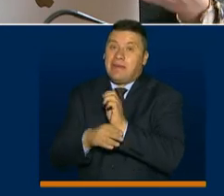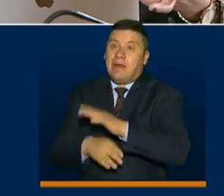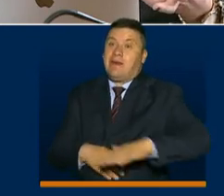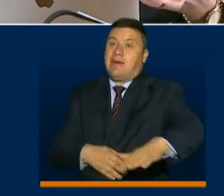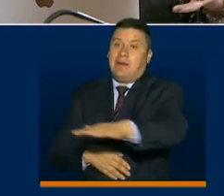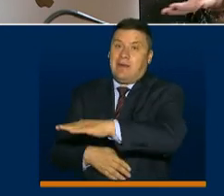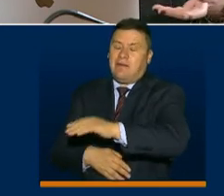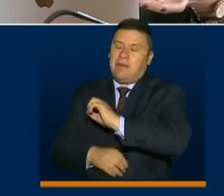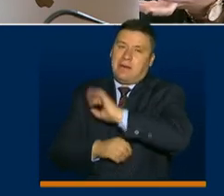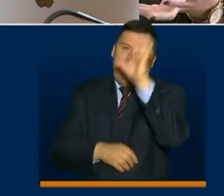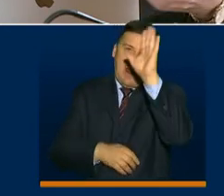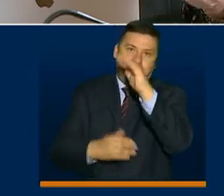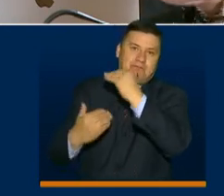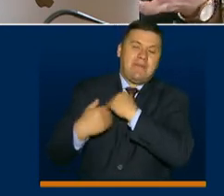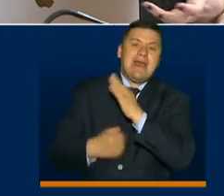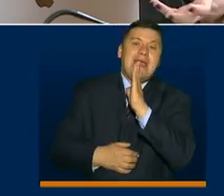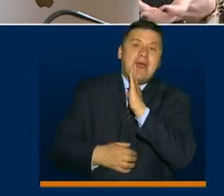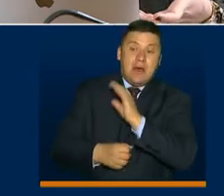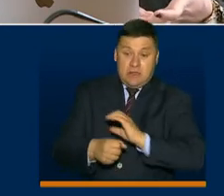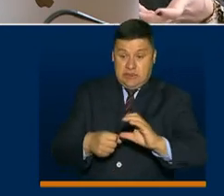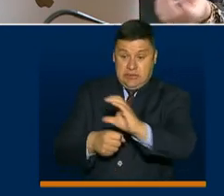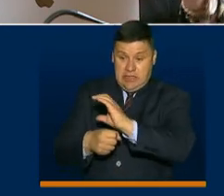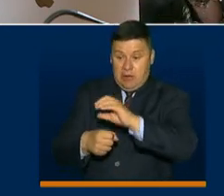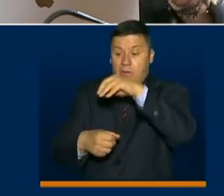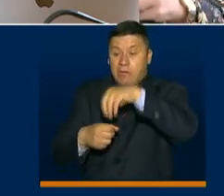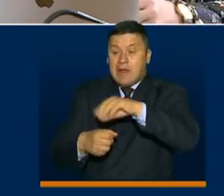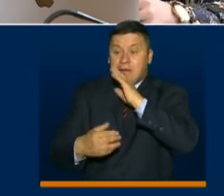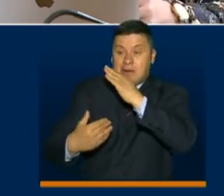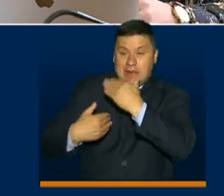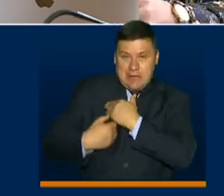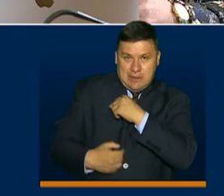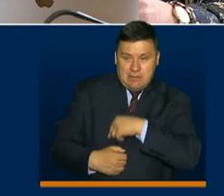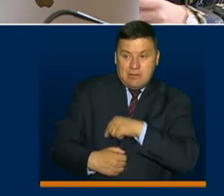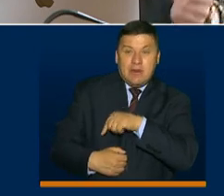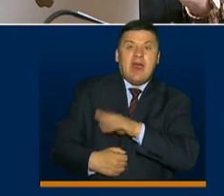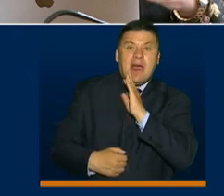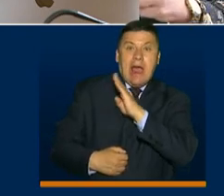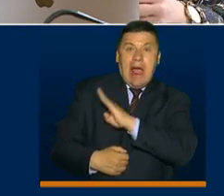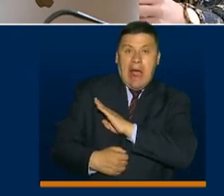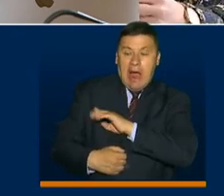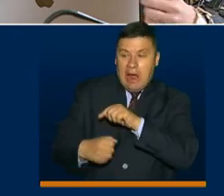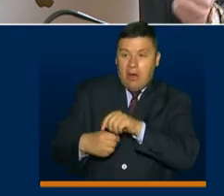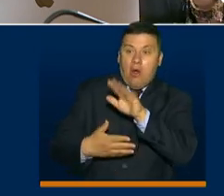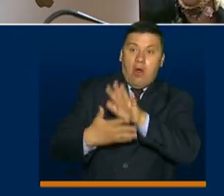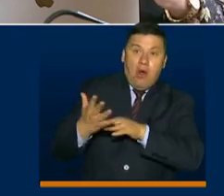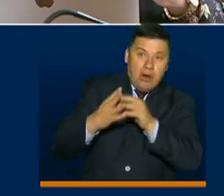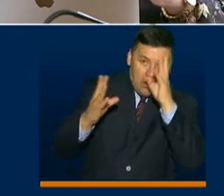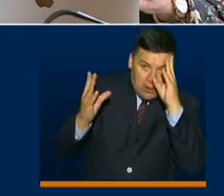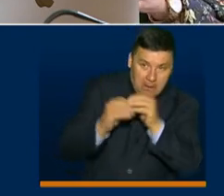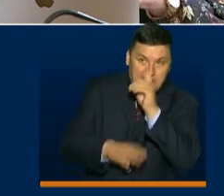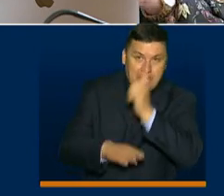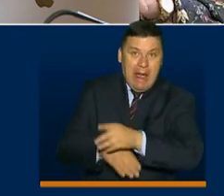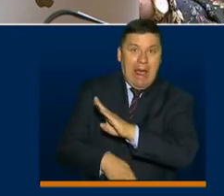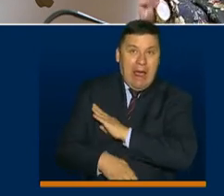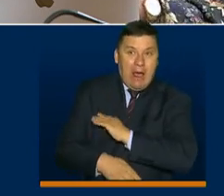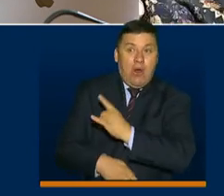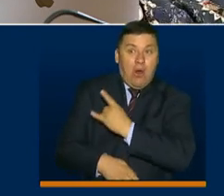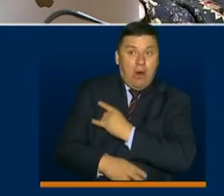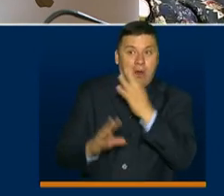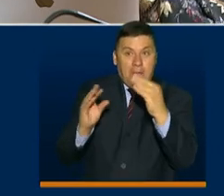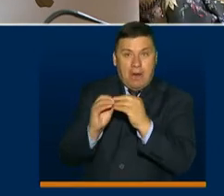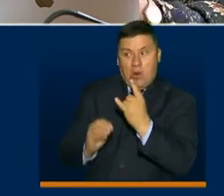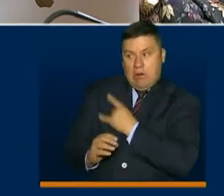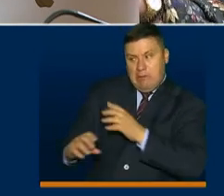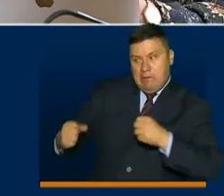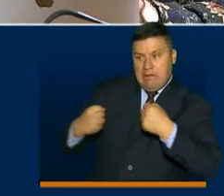territorial que son claves porque hay que coordinarse como ciudad, como territorio, mirar la evolución de la pandemia, definir horarios, definir, digamos, no solamente horas